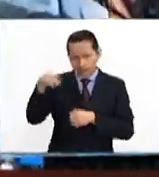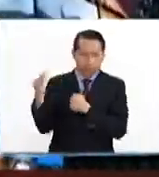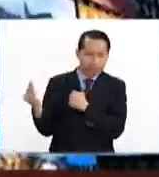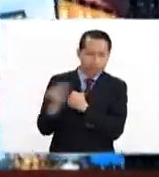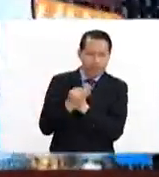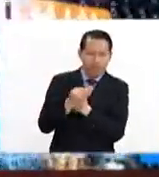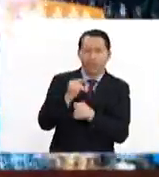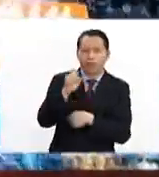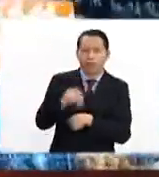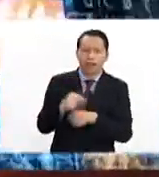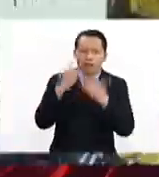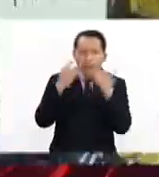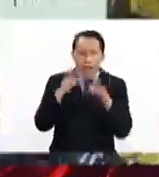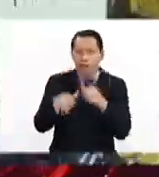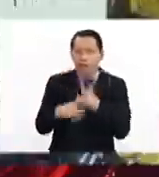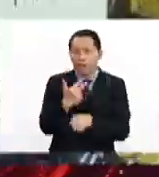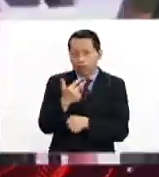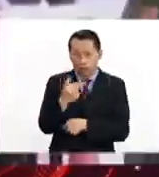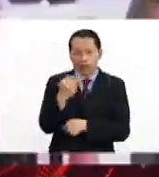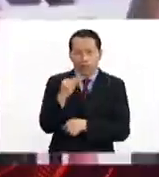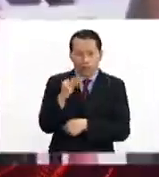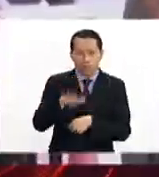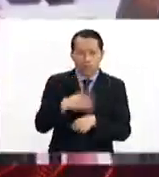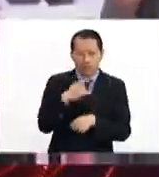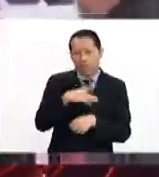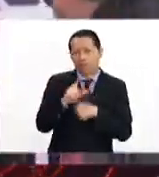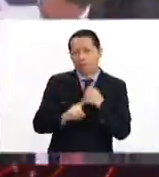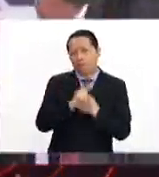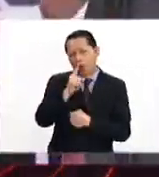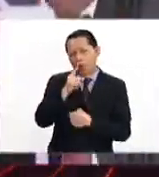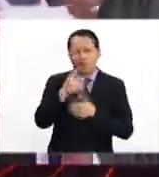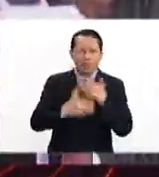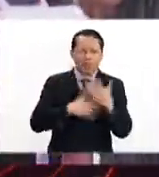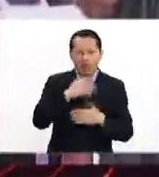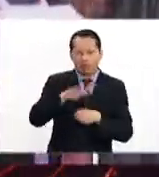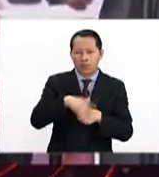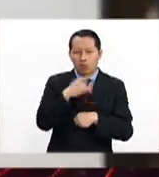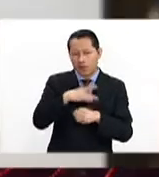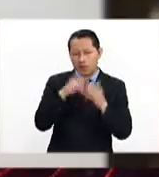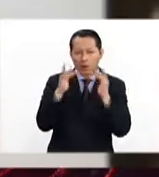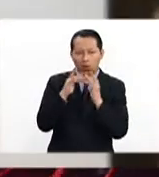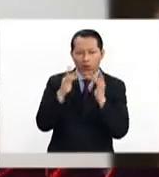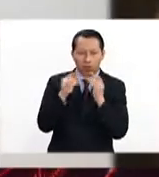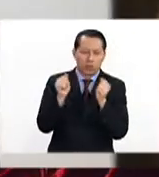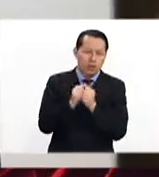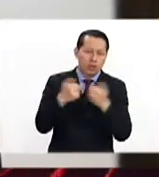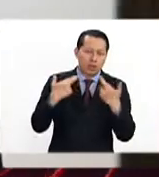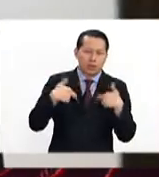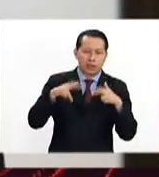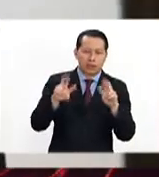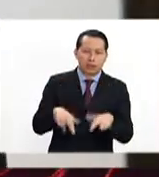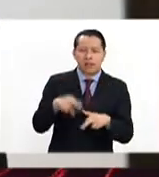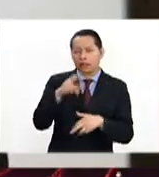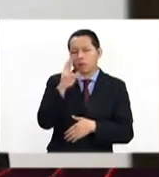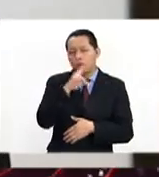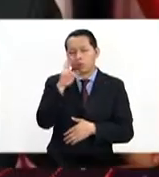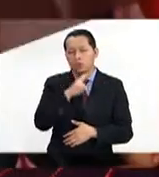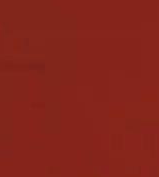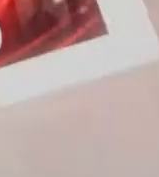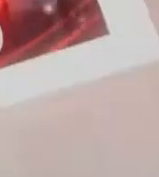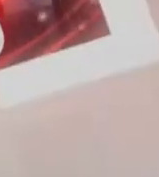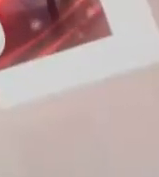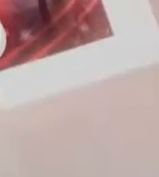que Flynn renunció el 13 de febrero en medio de un escándalo por ocultar sus contactos con representantes del Kremlin.